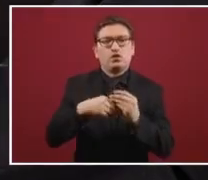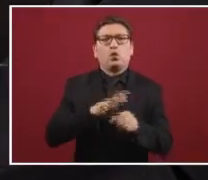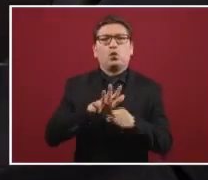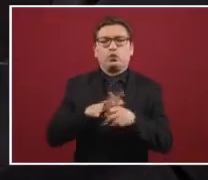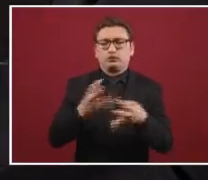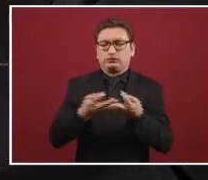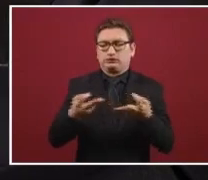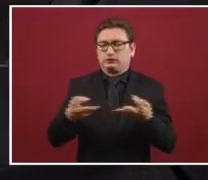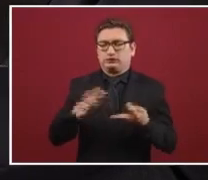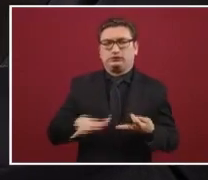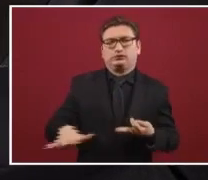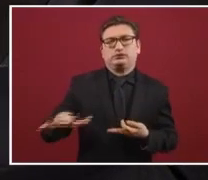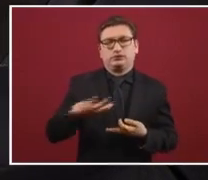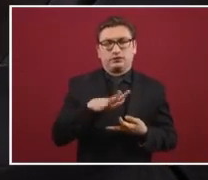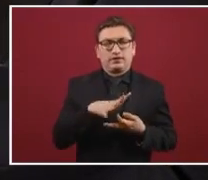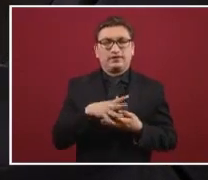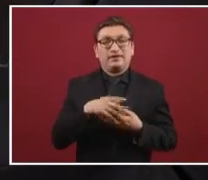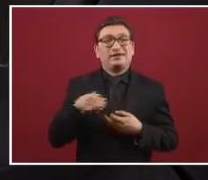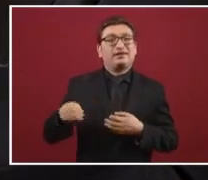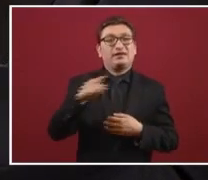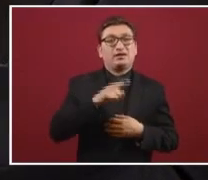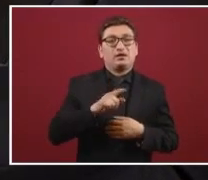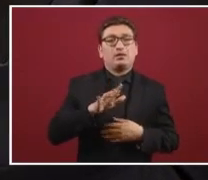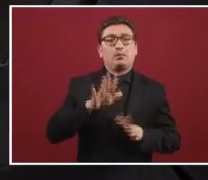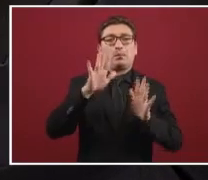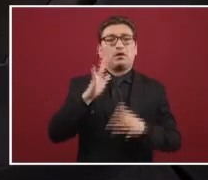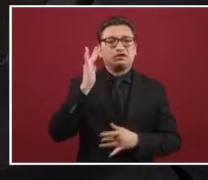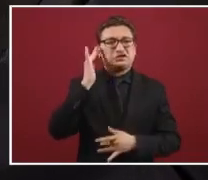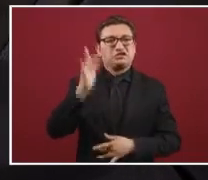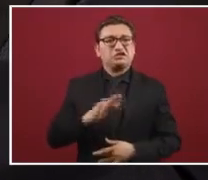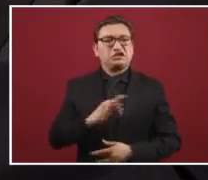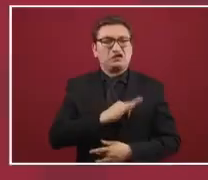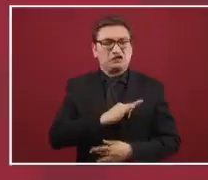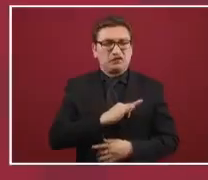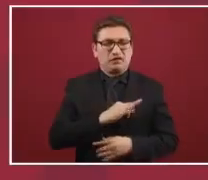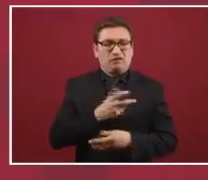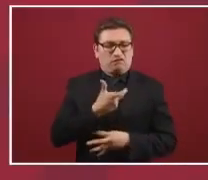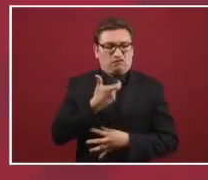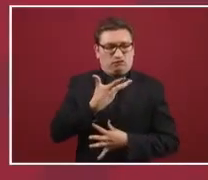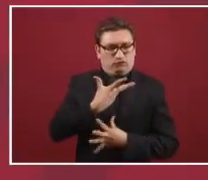actual aeropuerto, un Santa Fe, y ya tenían